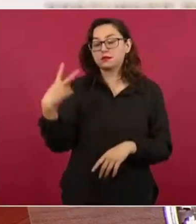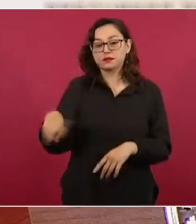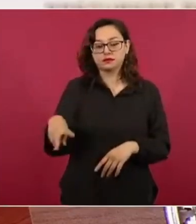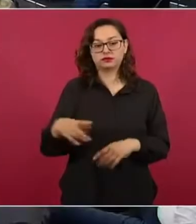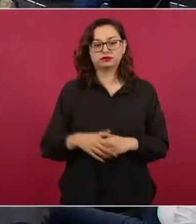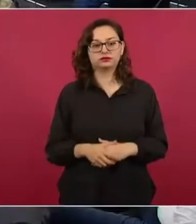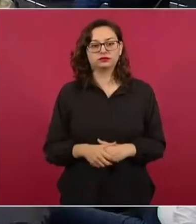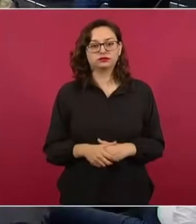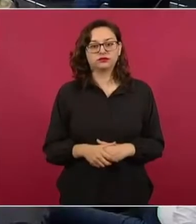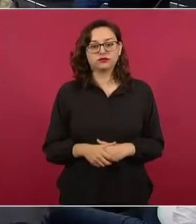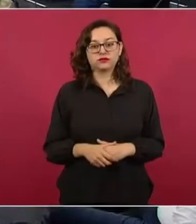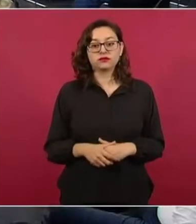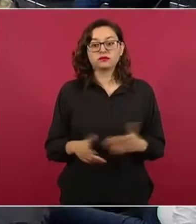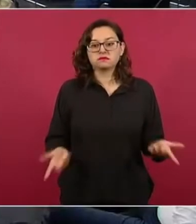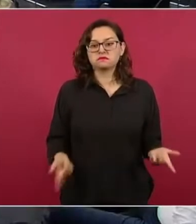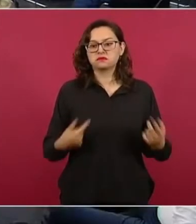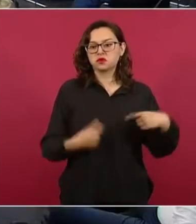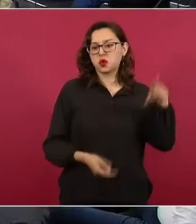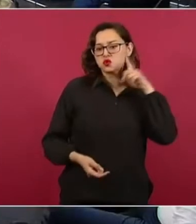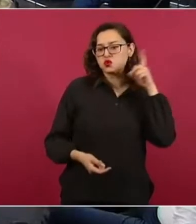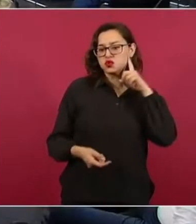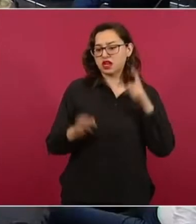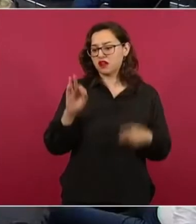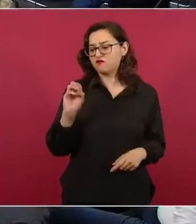O sea, ¿por qué me enteré yo de lo de Fox? A ver,